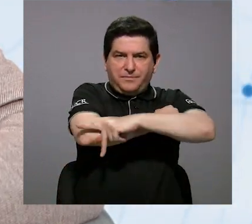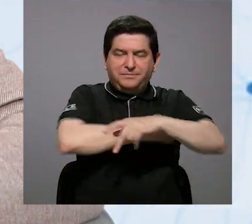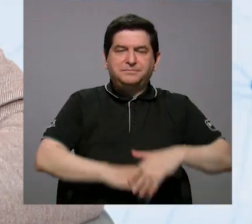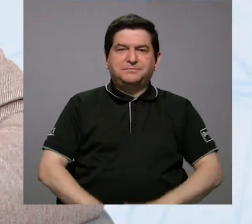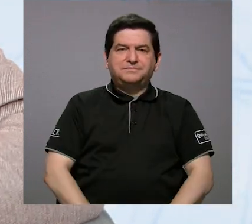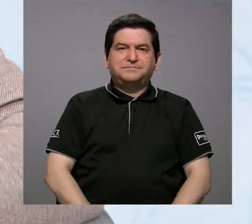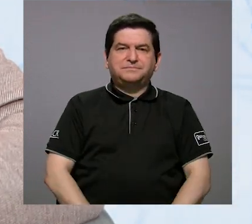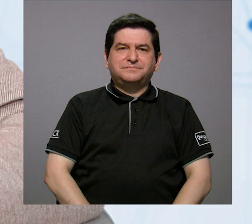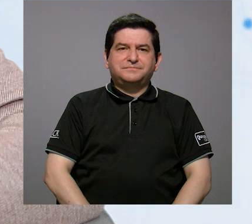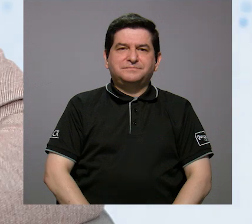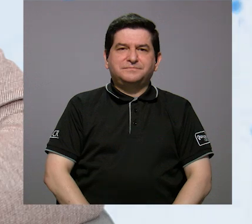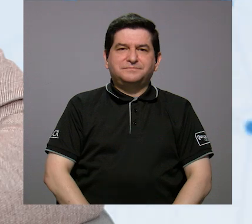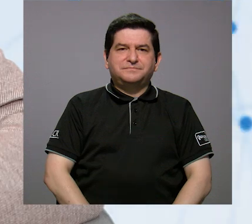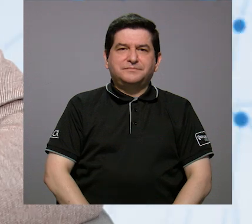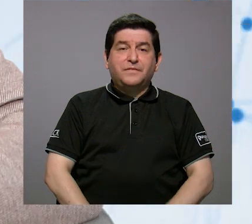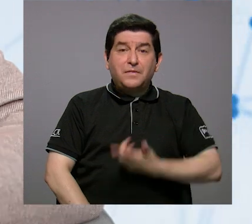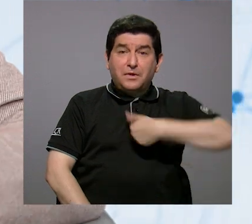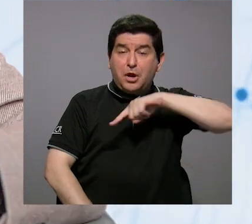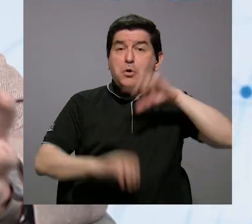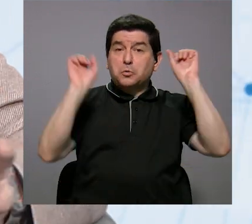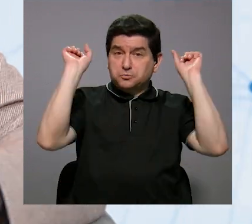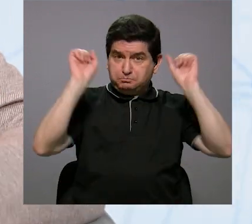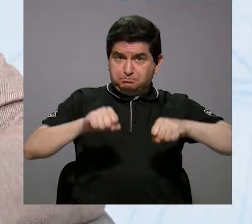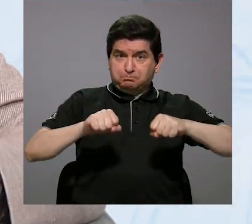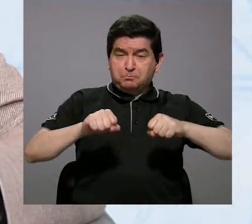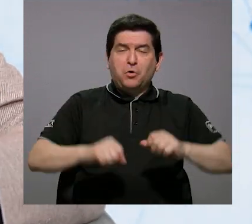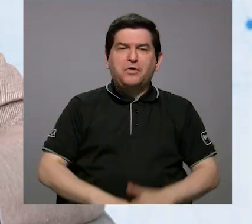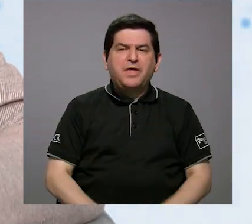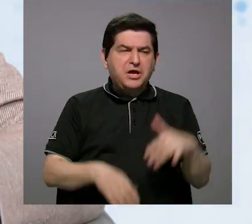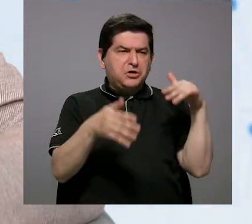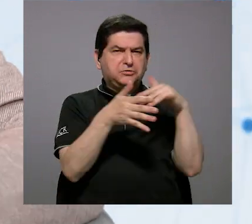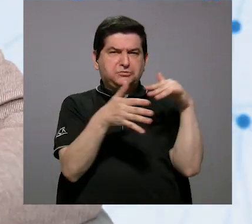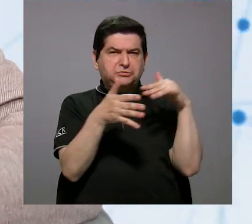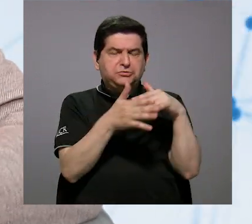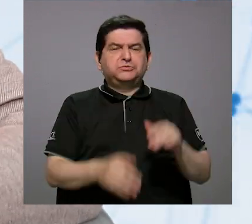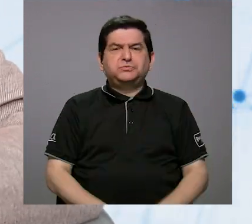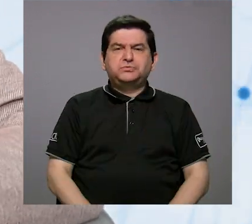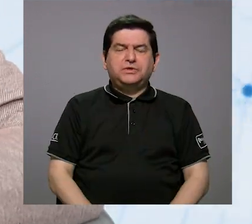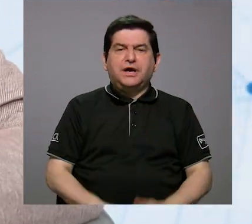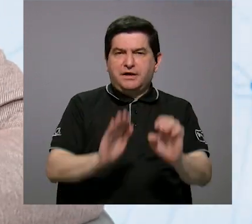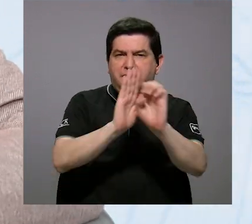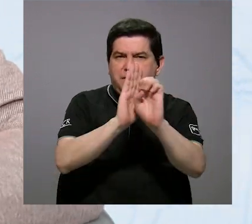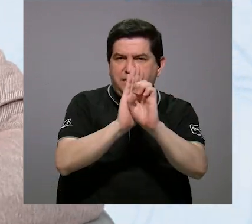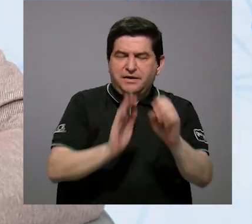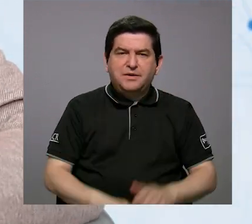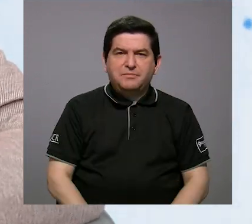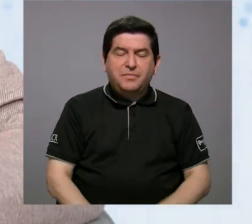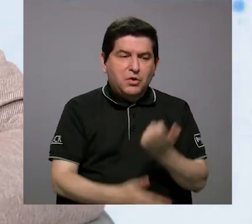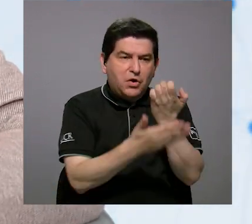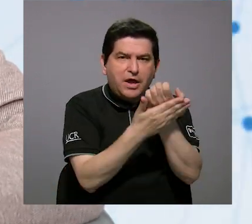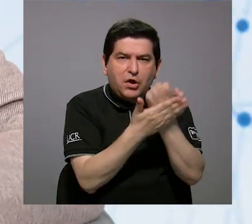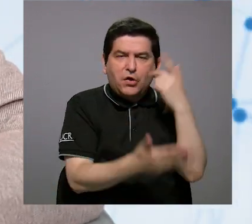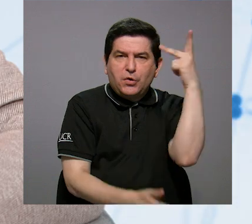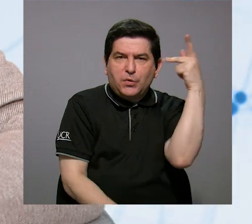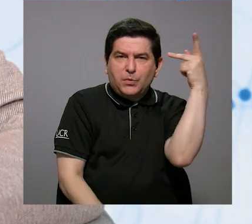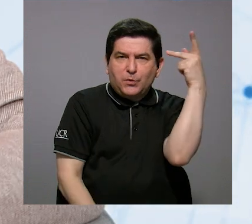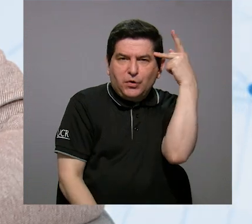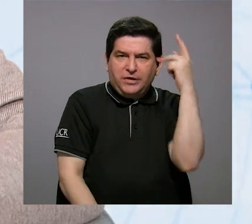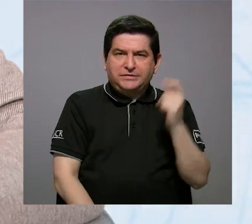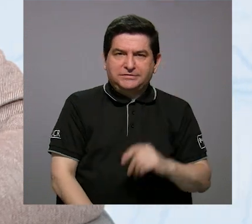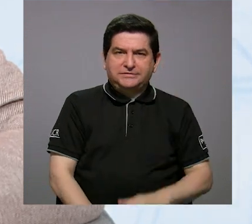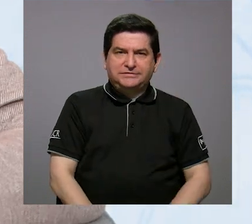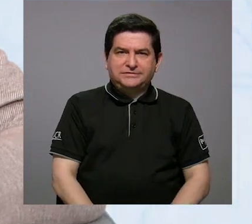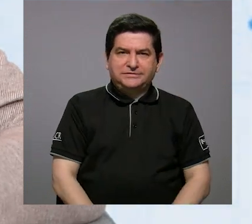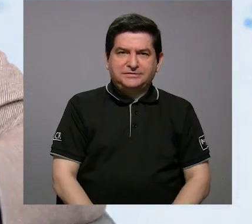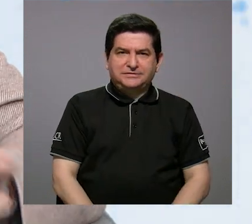país, y podemos pues estudiar aspectos como economía,